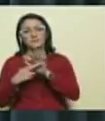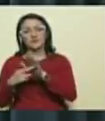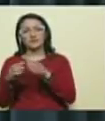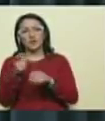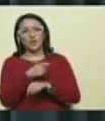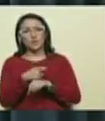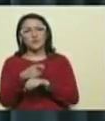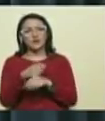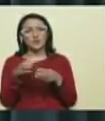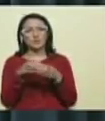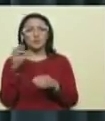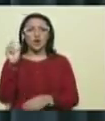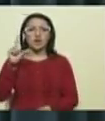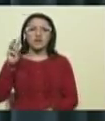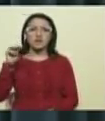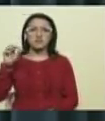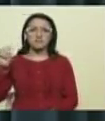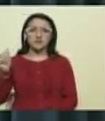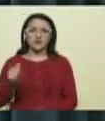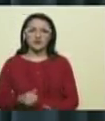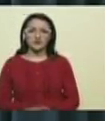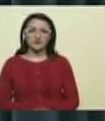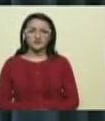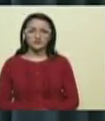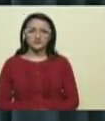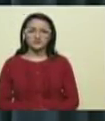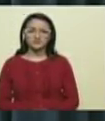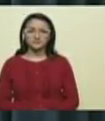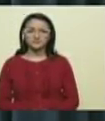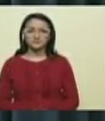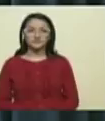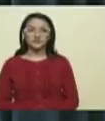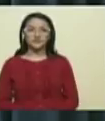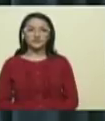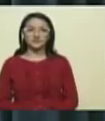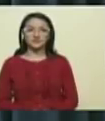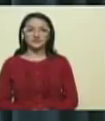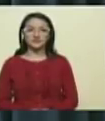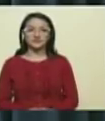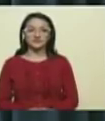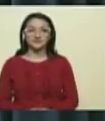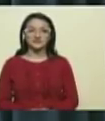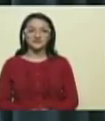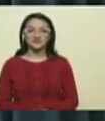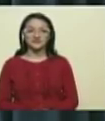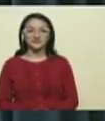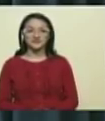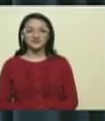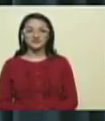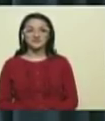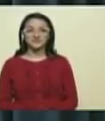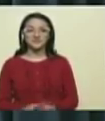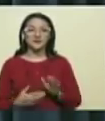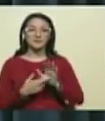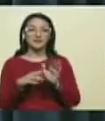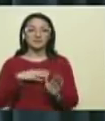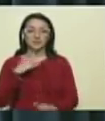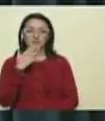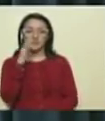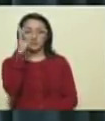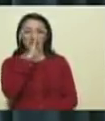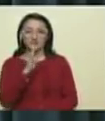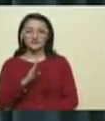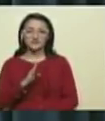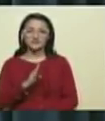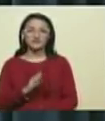Lima, que, no tenga duda usted, tienen más cara que espalda. Uno ve, por ejemplo, al representante de Brasil, allí, con